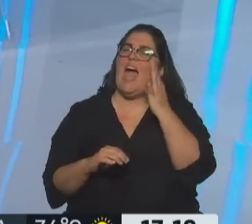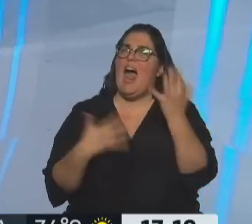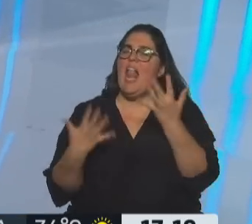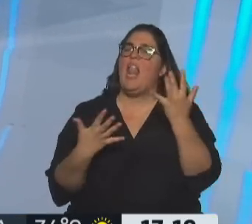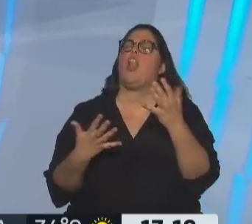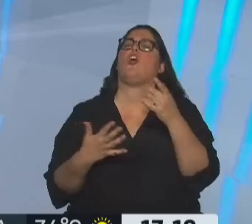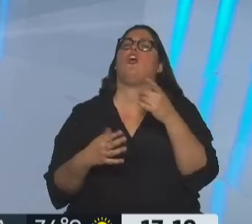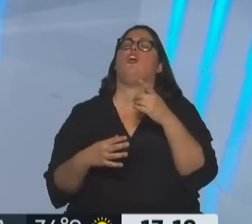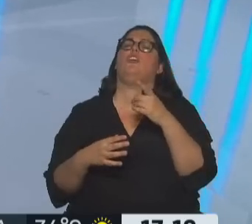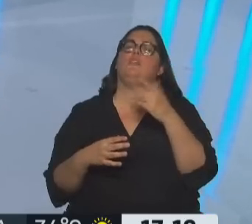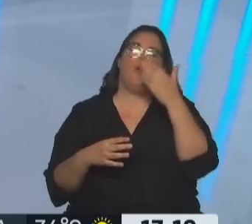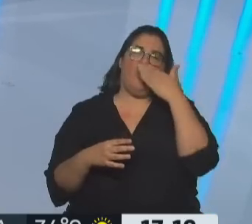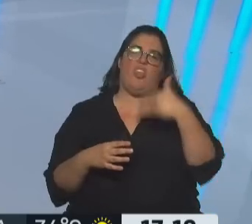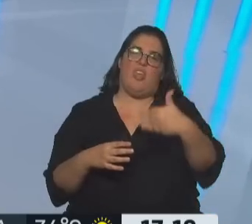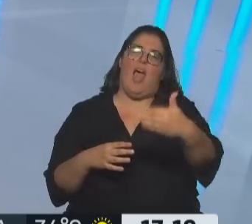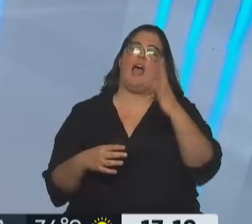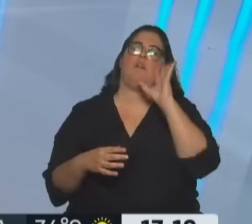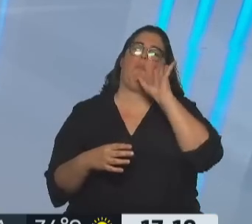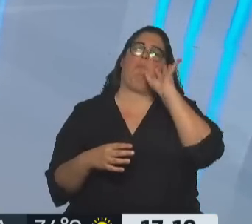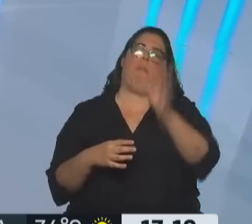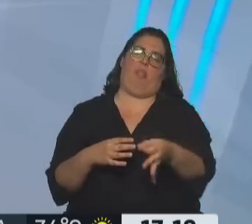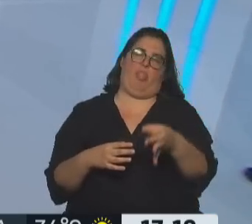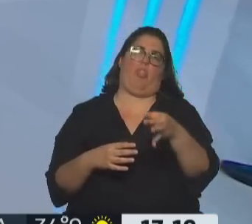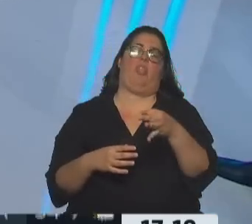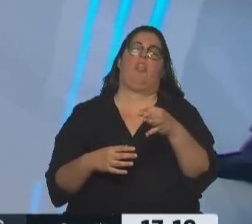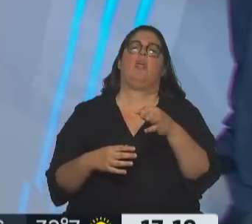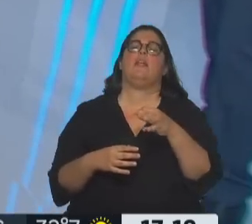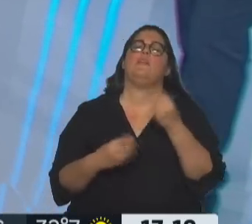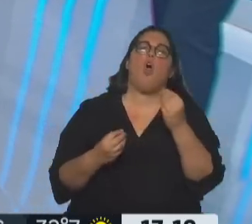cuenta, quizás pasadas los días, las semanas, a dónde está el quid de este conflicto.